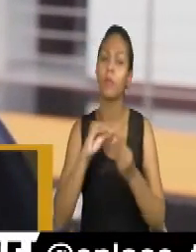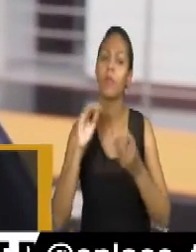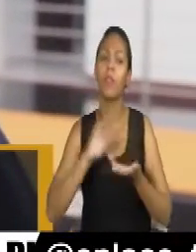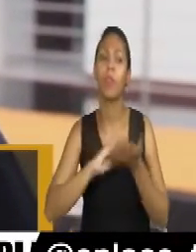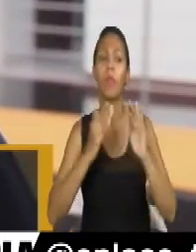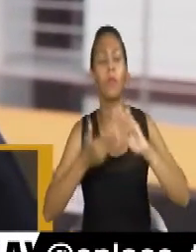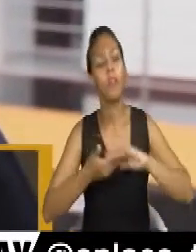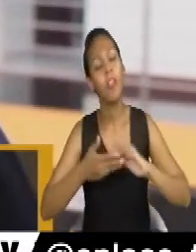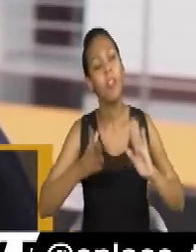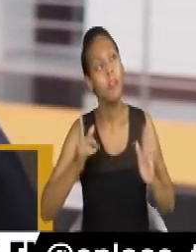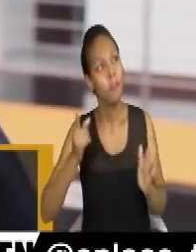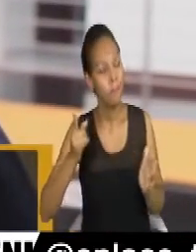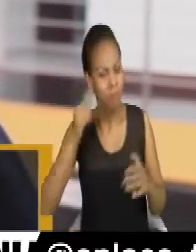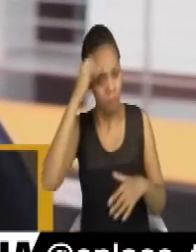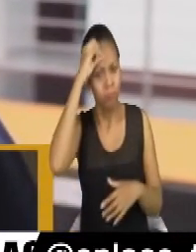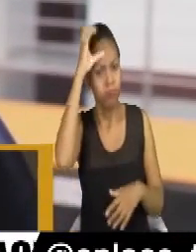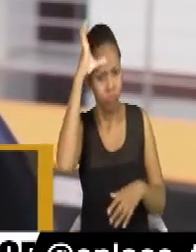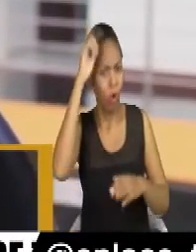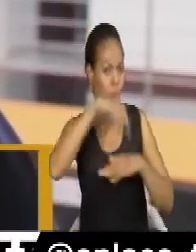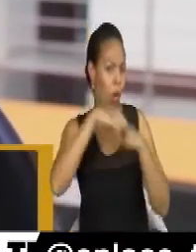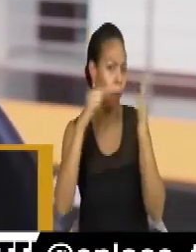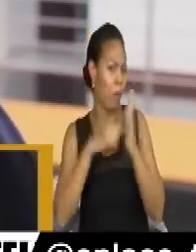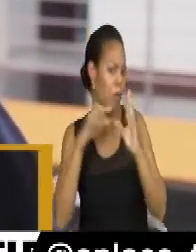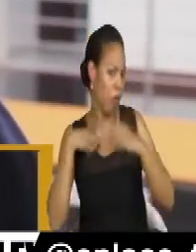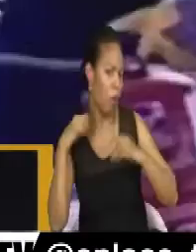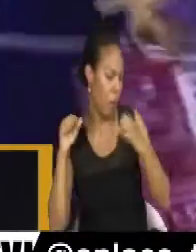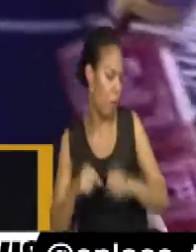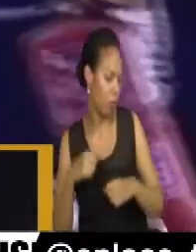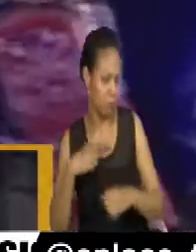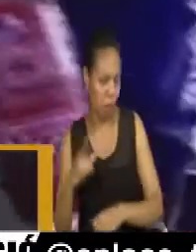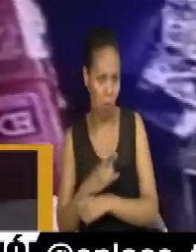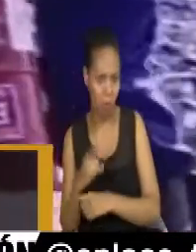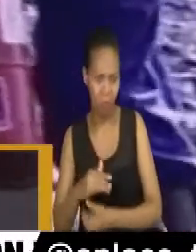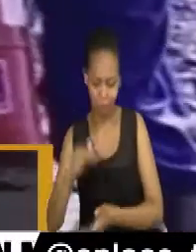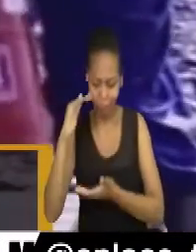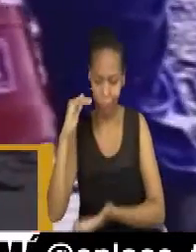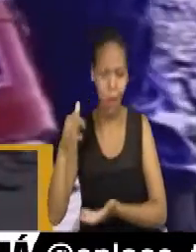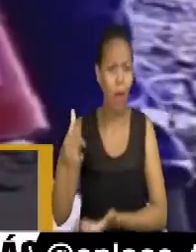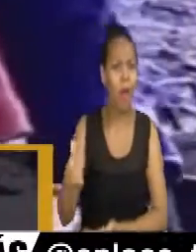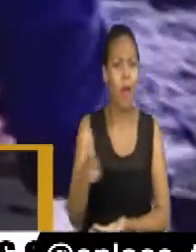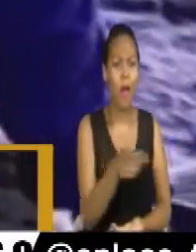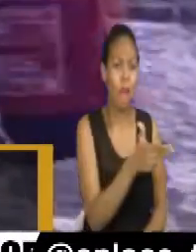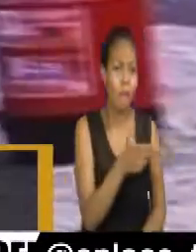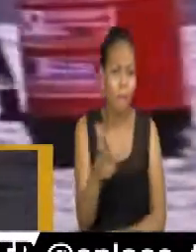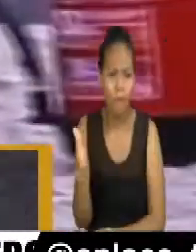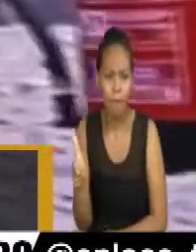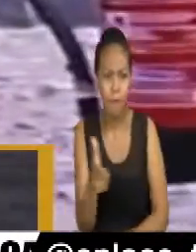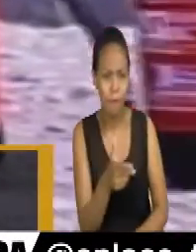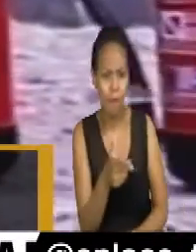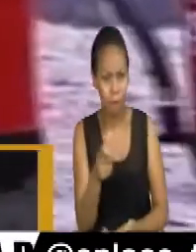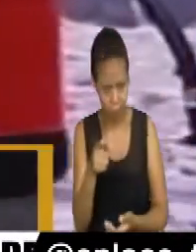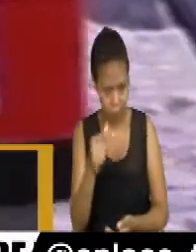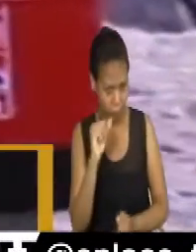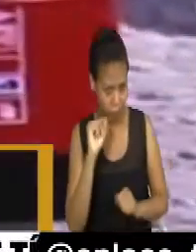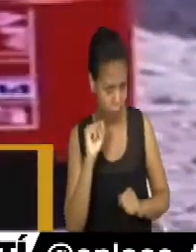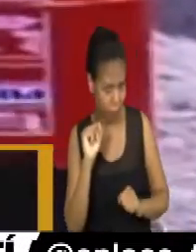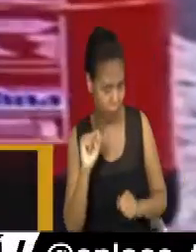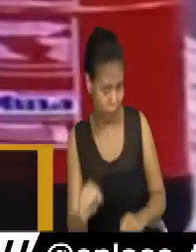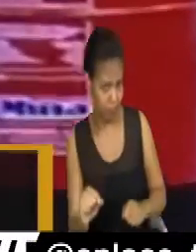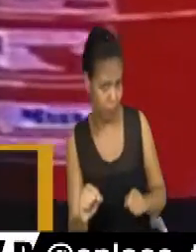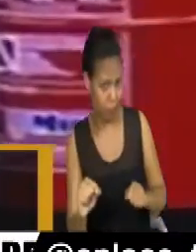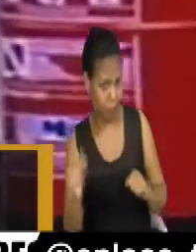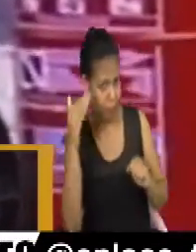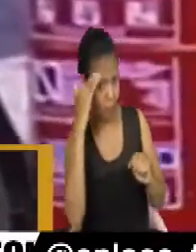no tiene los conocimientos para los manejos de extintores. Entonces, es bueno que estemos solicitando